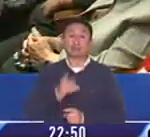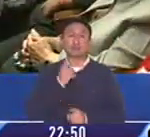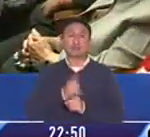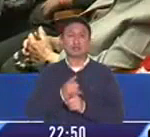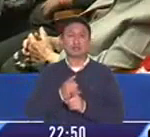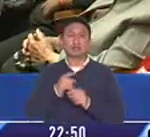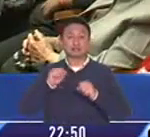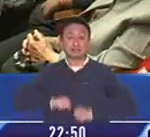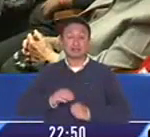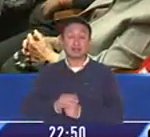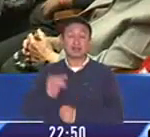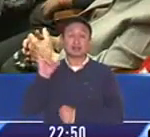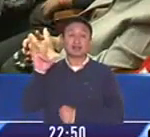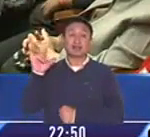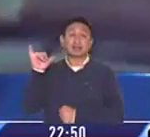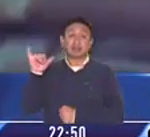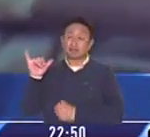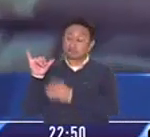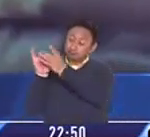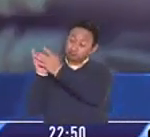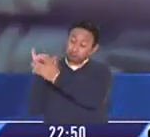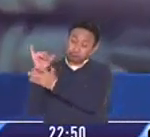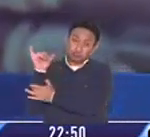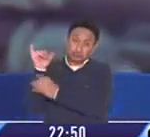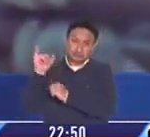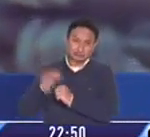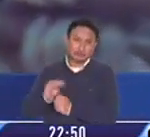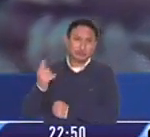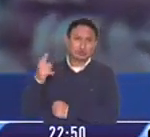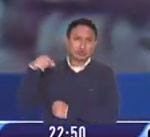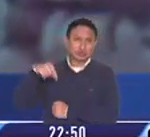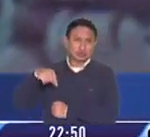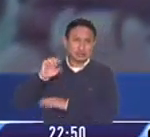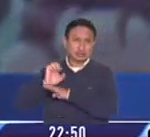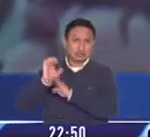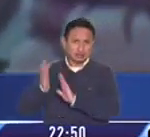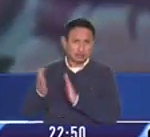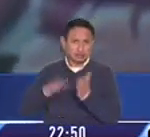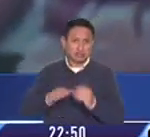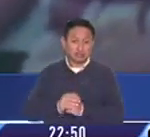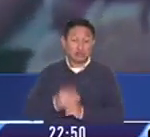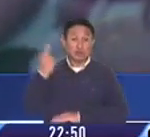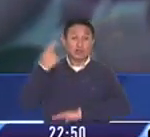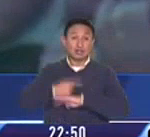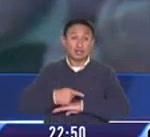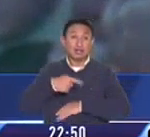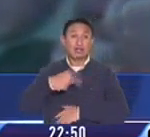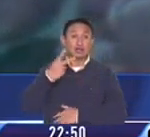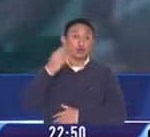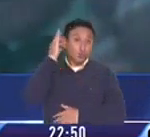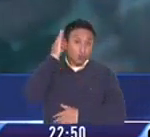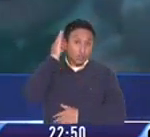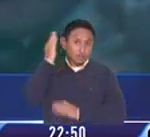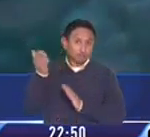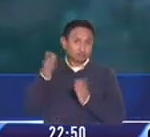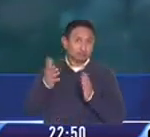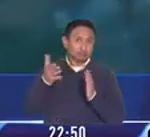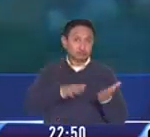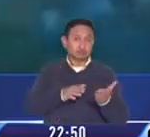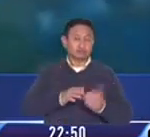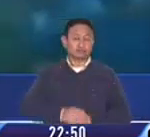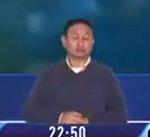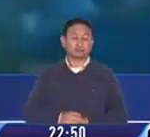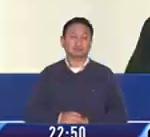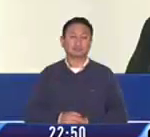cáncer de cuello uterino es la segunda causa de muerte en Ecuador. Cada día, la vida de 2 mujeres se apaga por